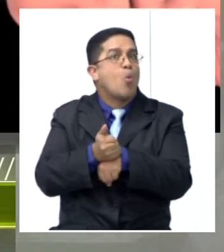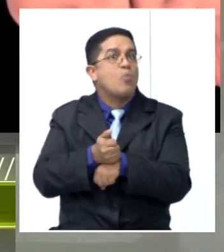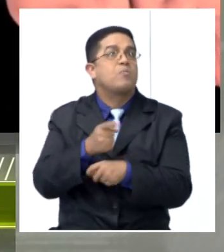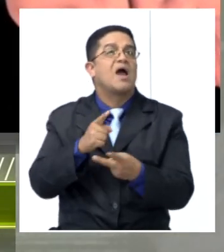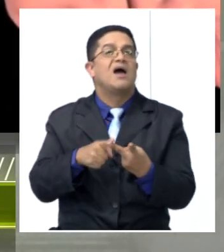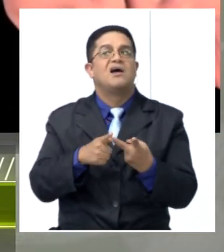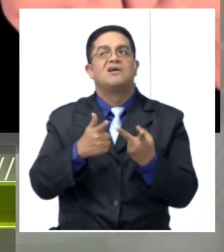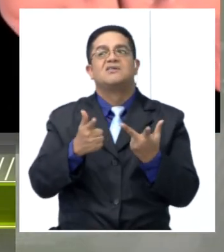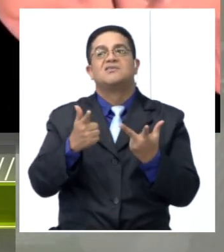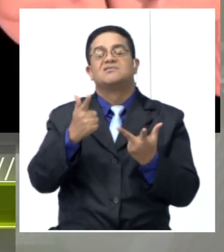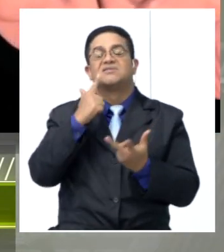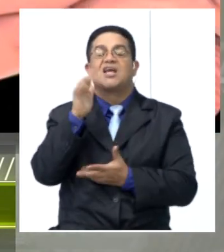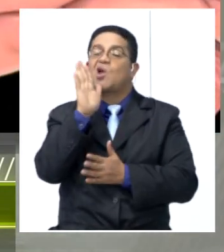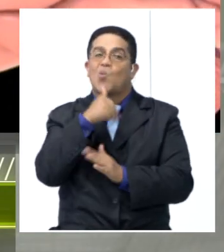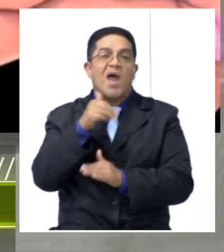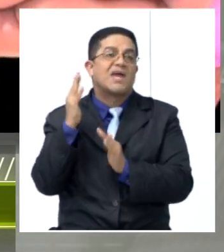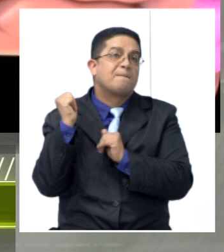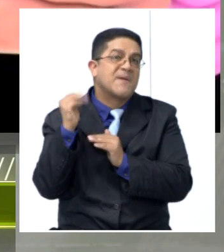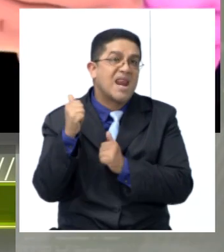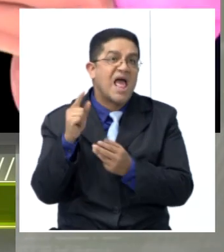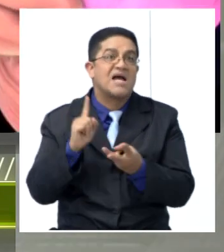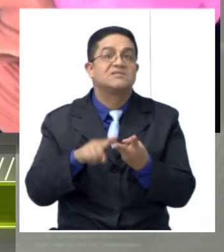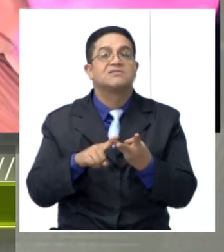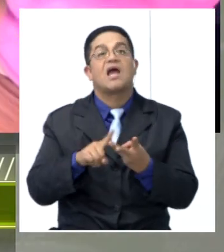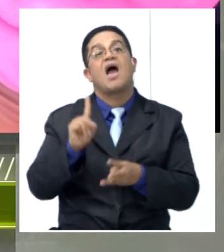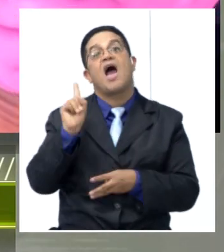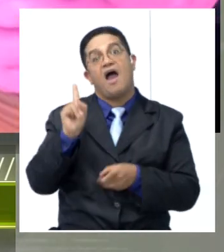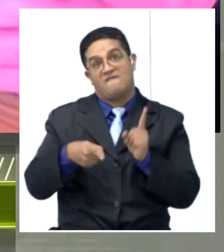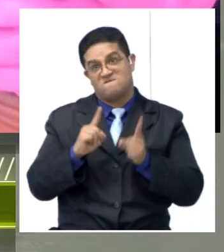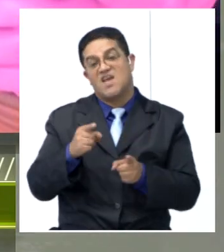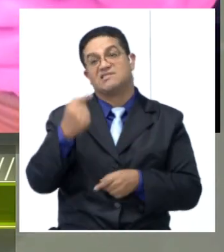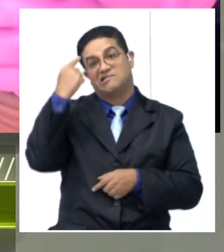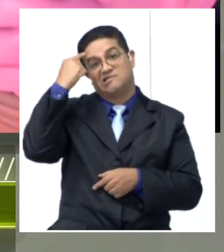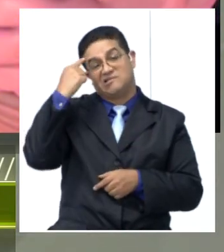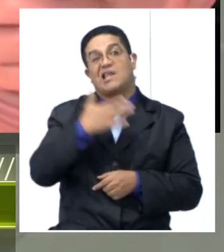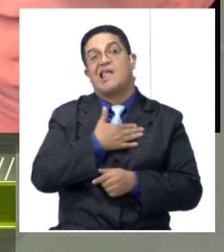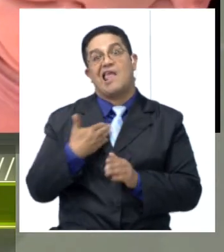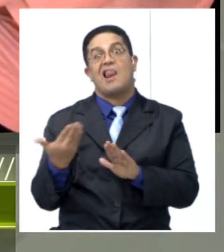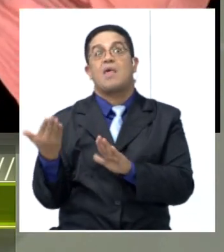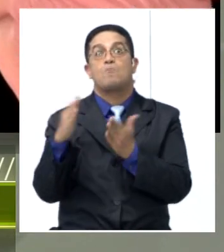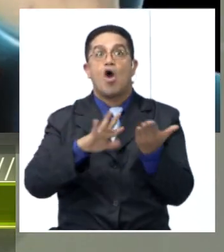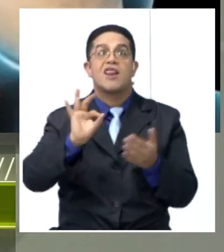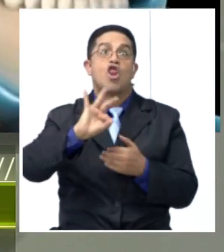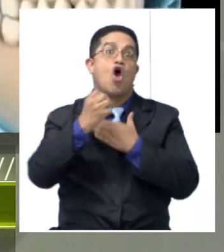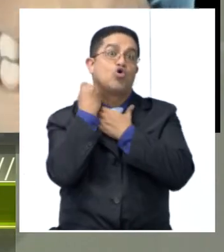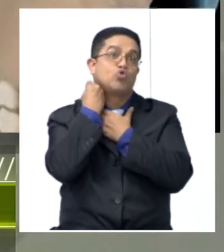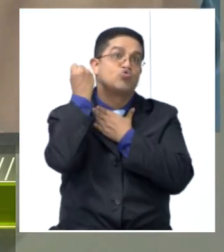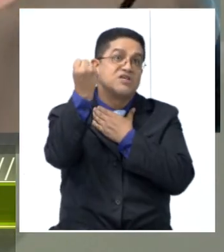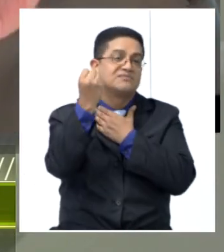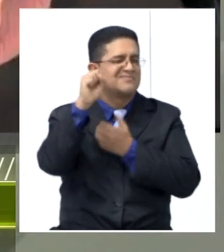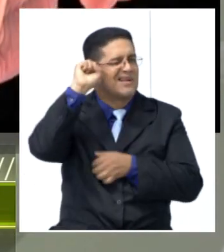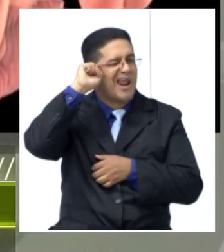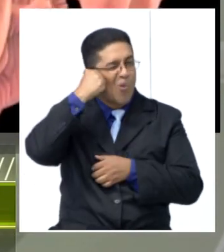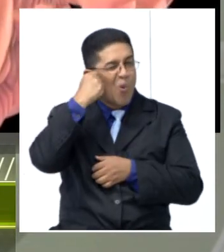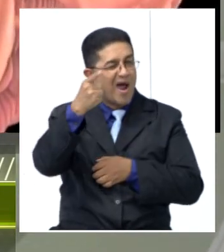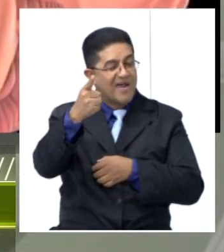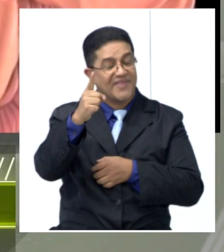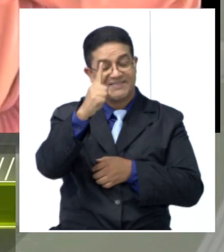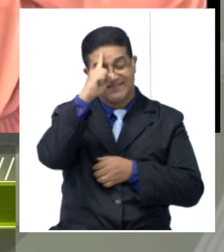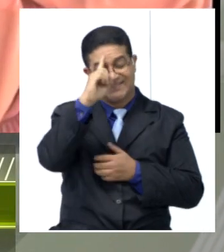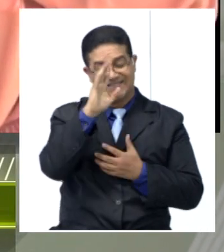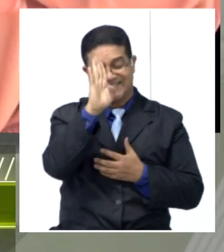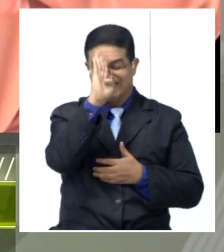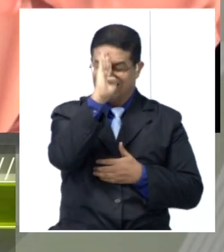de desesperanza, muchas veces surgen ideas de muerte, inclusive ideas de suicidio. Recordemos que la depresión bipolar, a diferencia